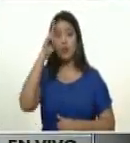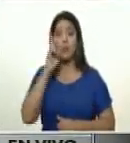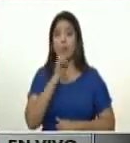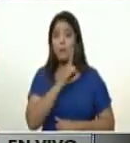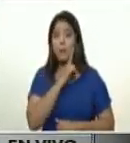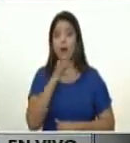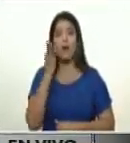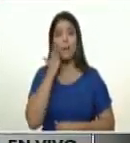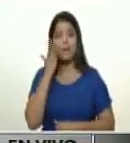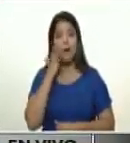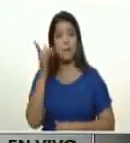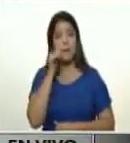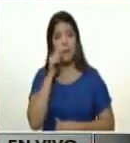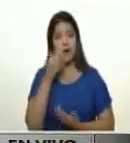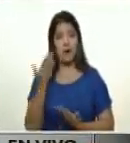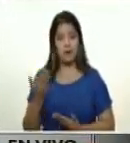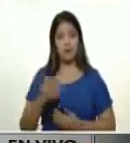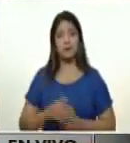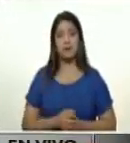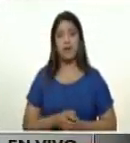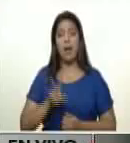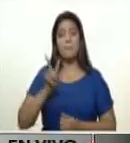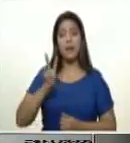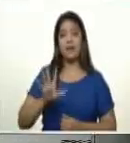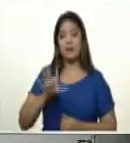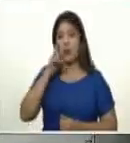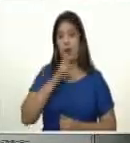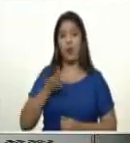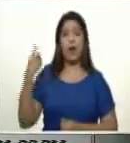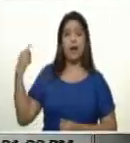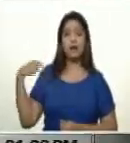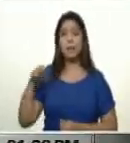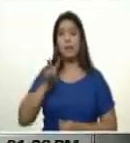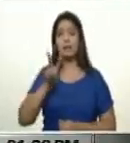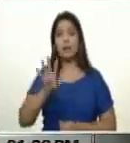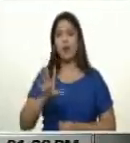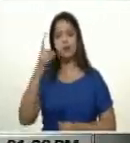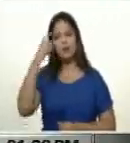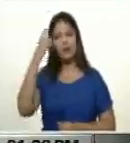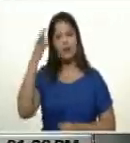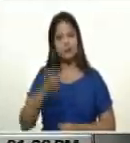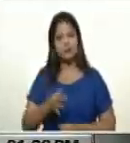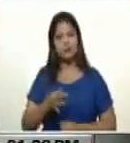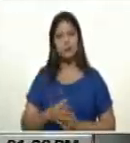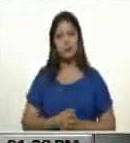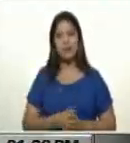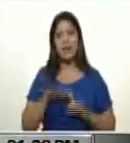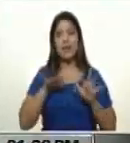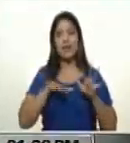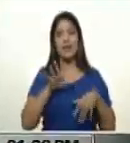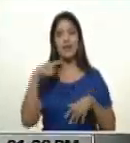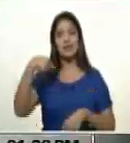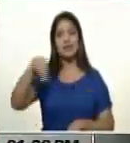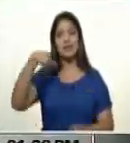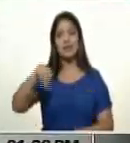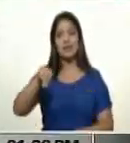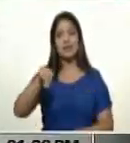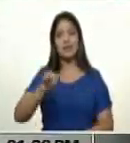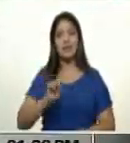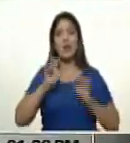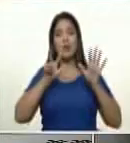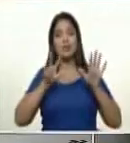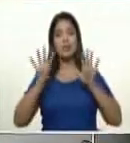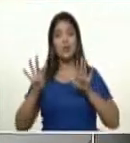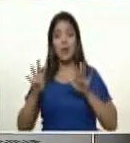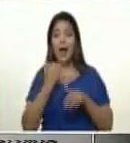y tu madre, 25 años, hace 25 años te tuvieron. ¿En qué fecha? El 15 de noviembre del